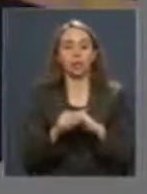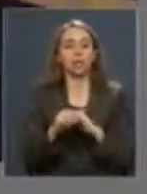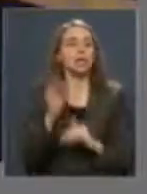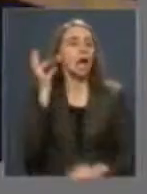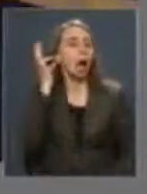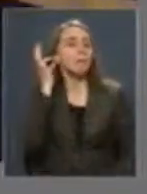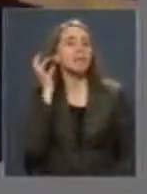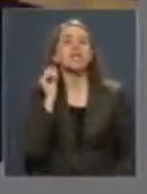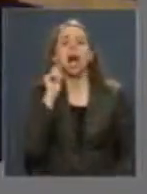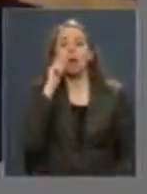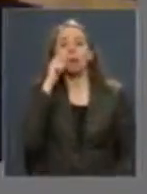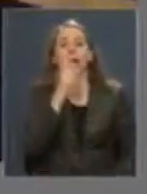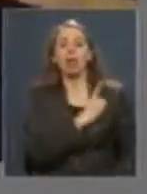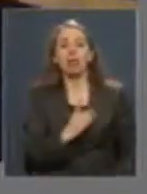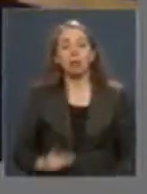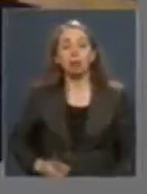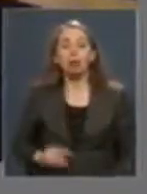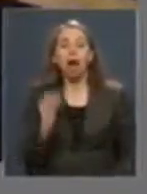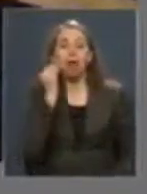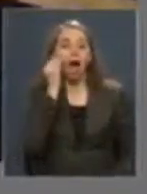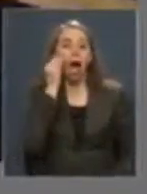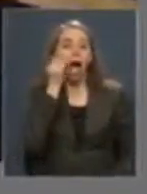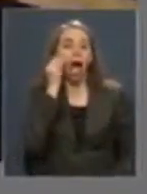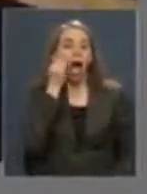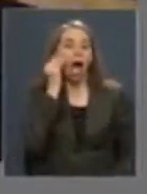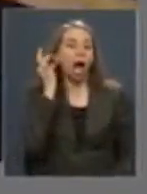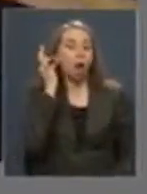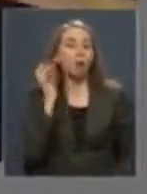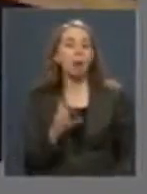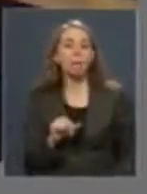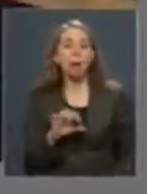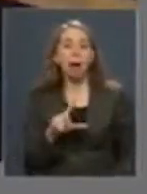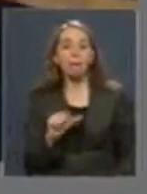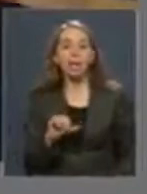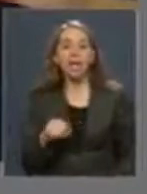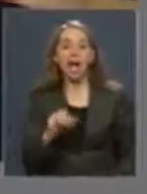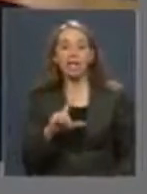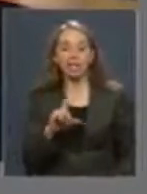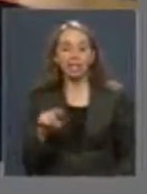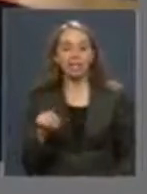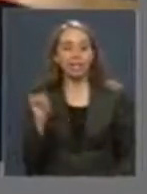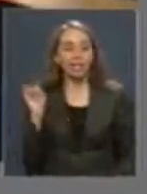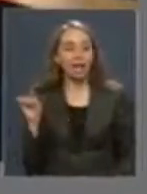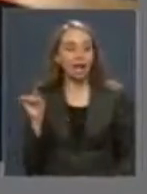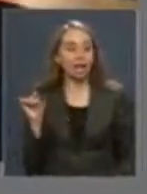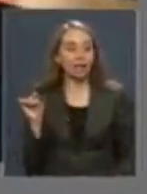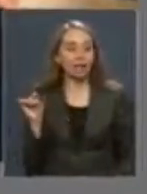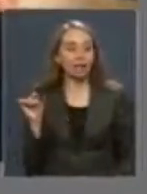abuela Pamela Giles, porque ahí,